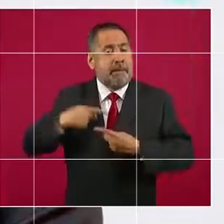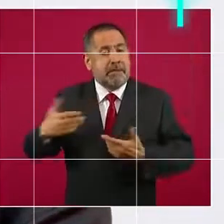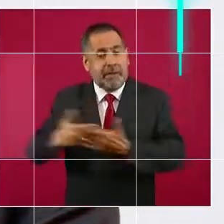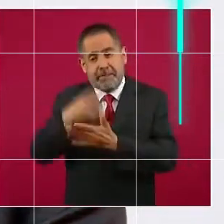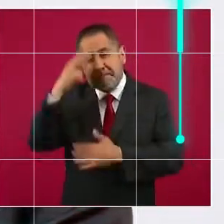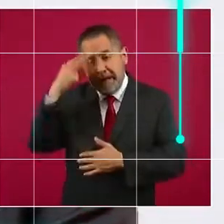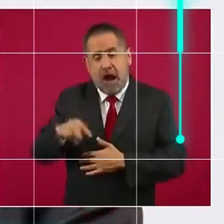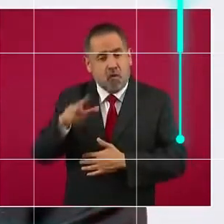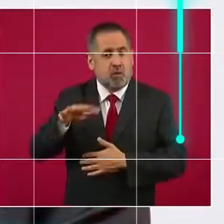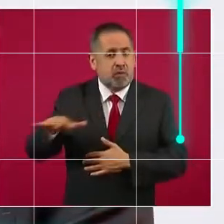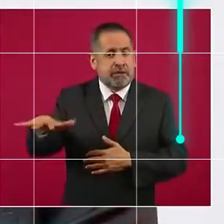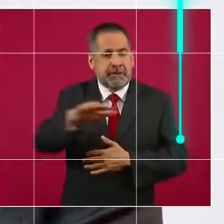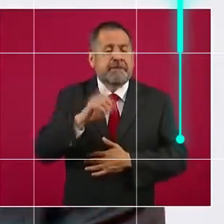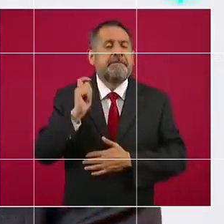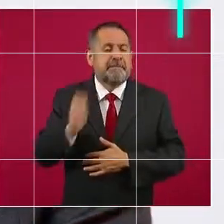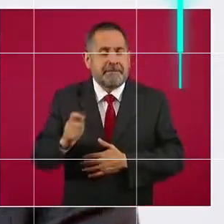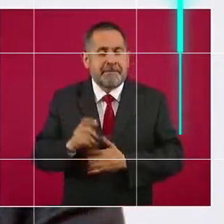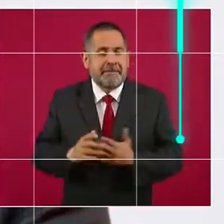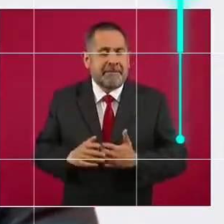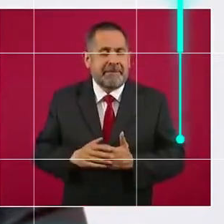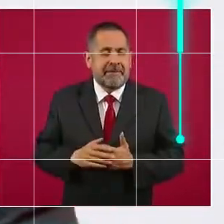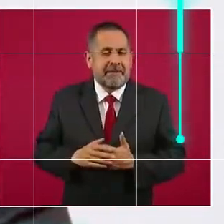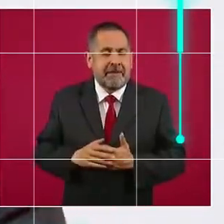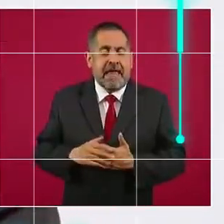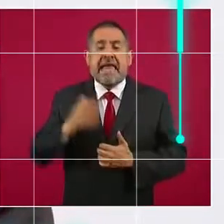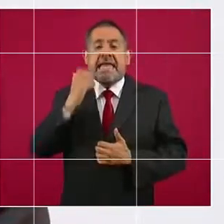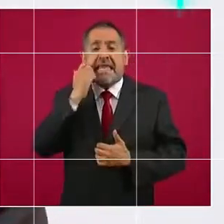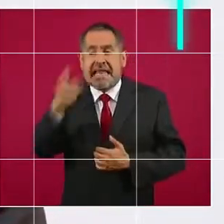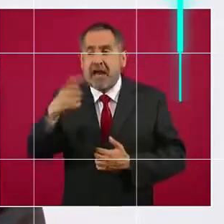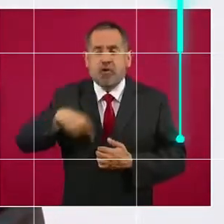mexicanos desean que sigamos